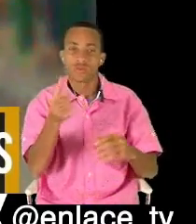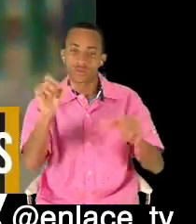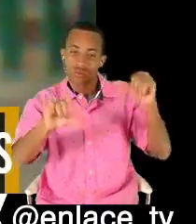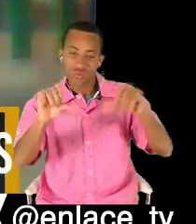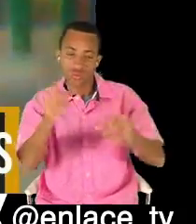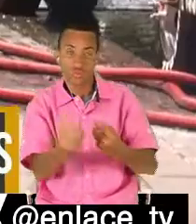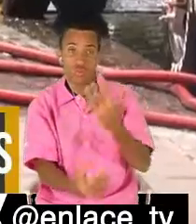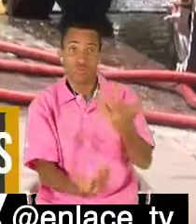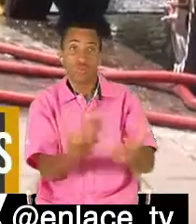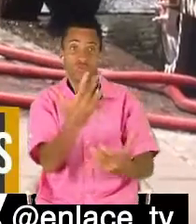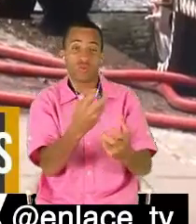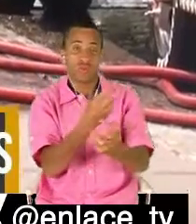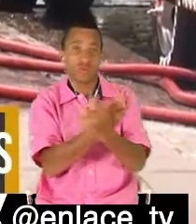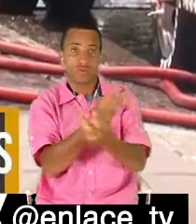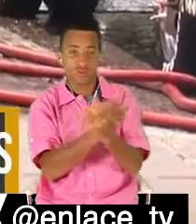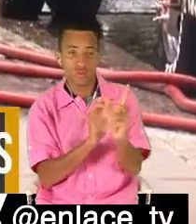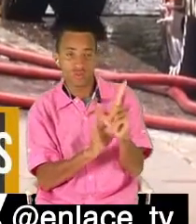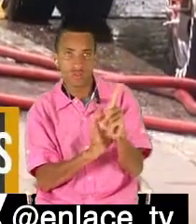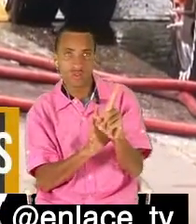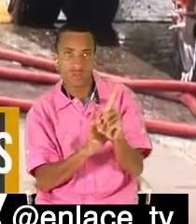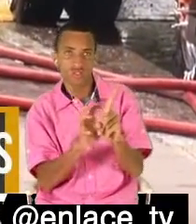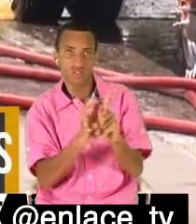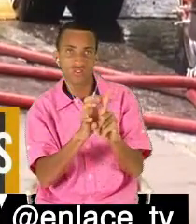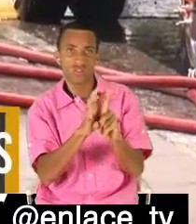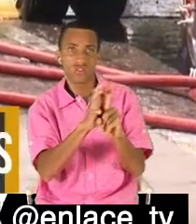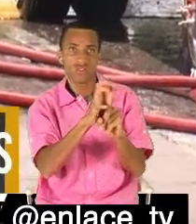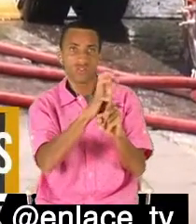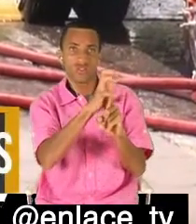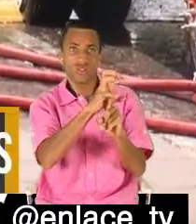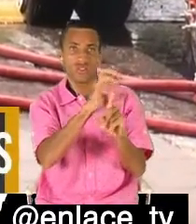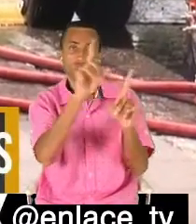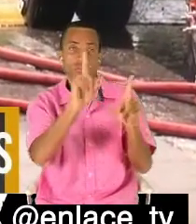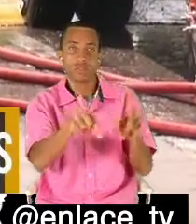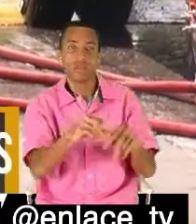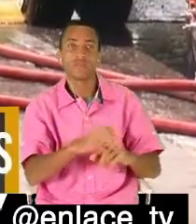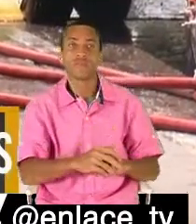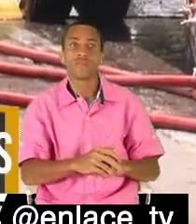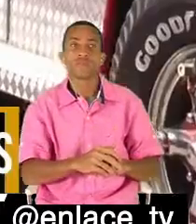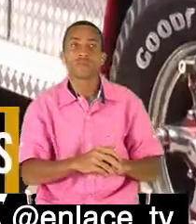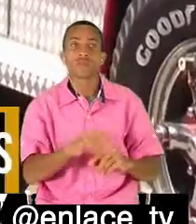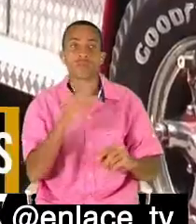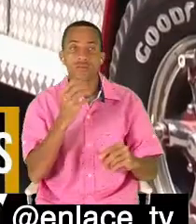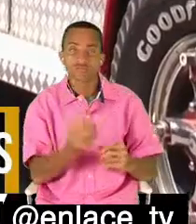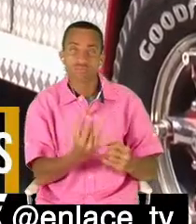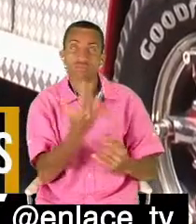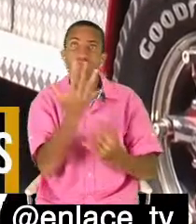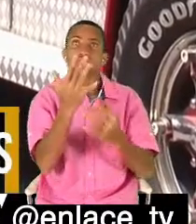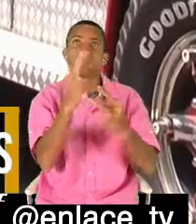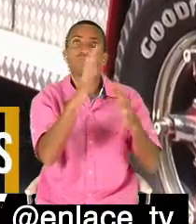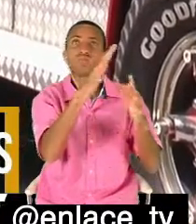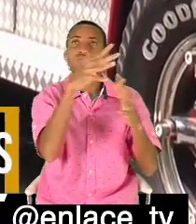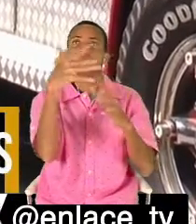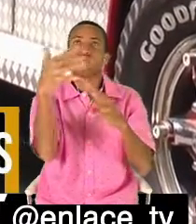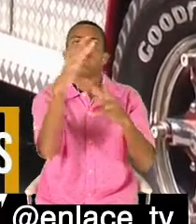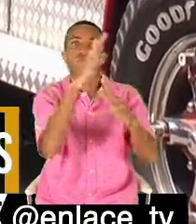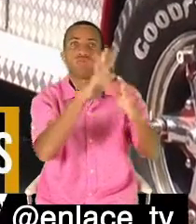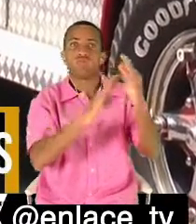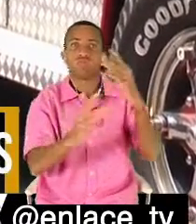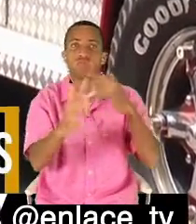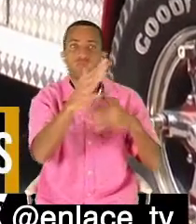y venenosos y corrosivos, que son altamente inflamables, y que estos vapores pueden formar